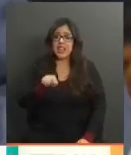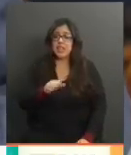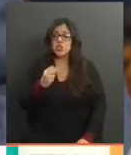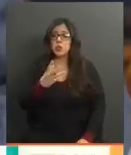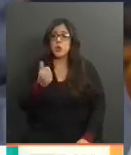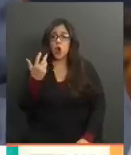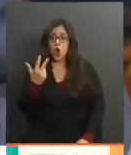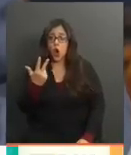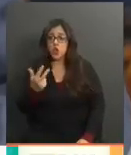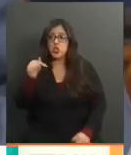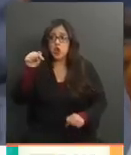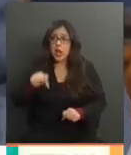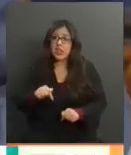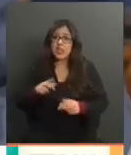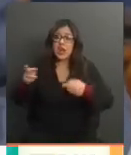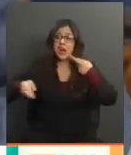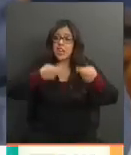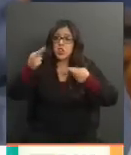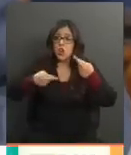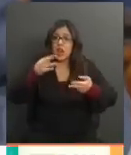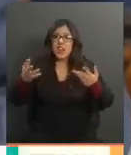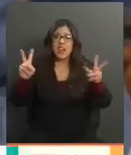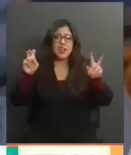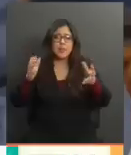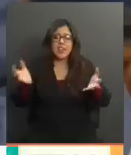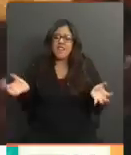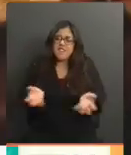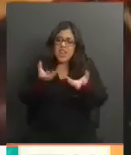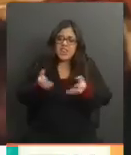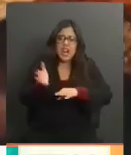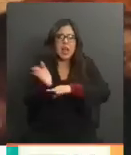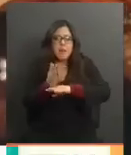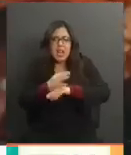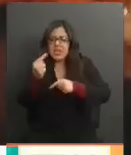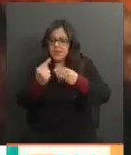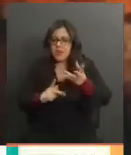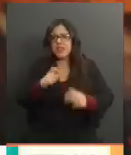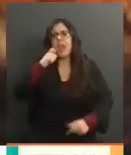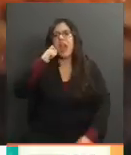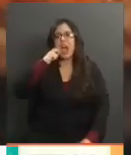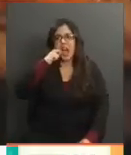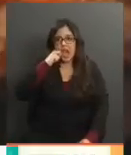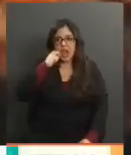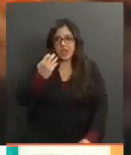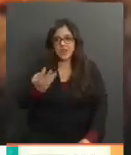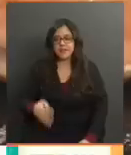enfocamos en pescado, vegetales y todo tipo de carne.